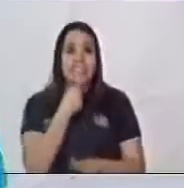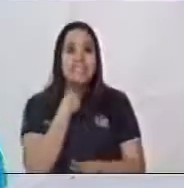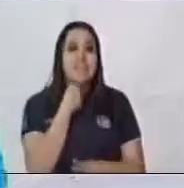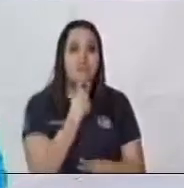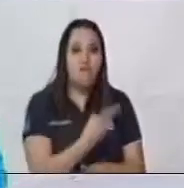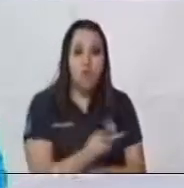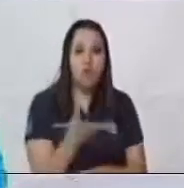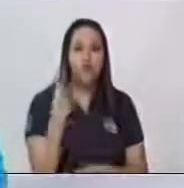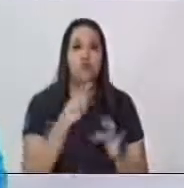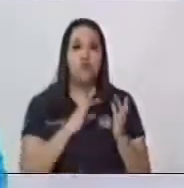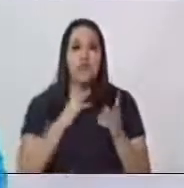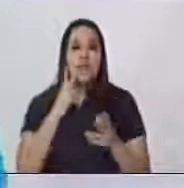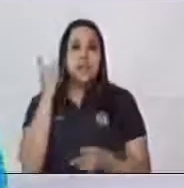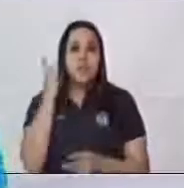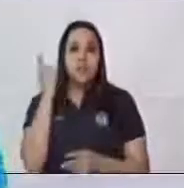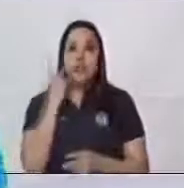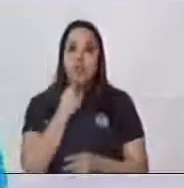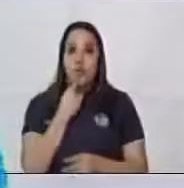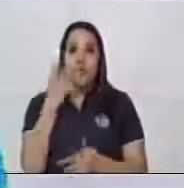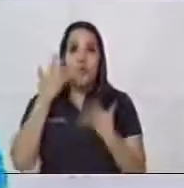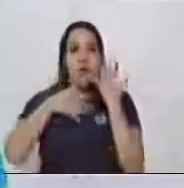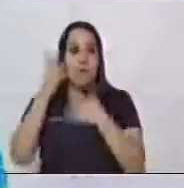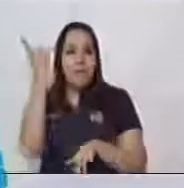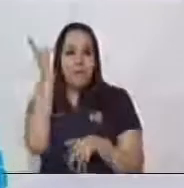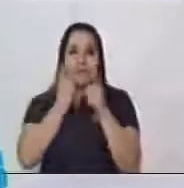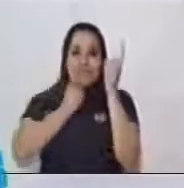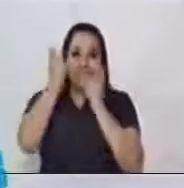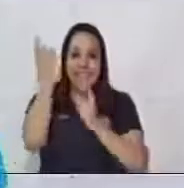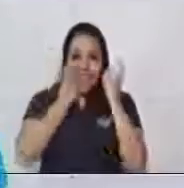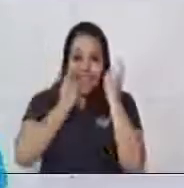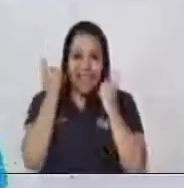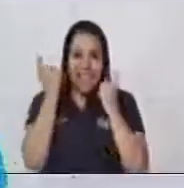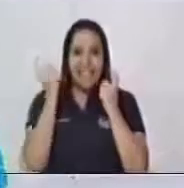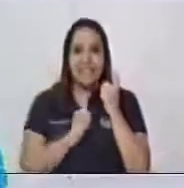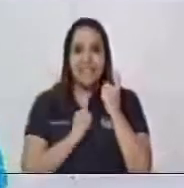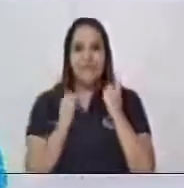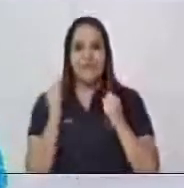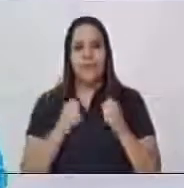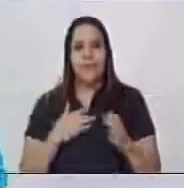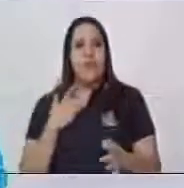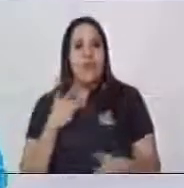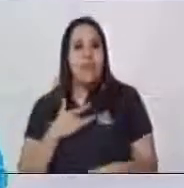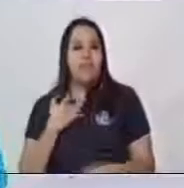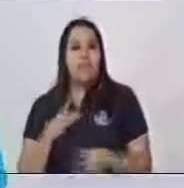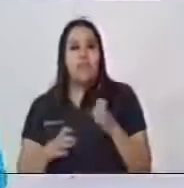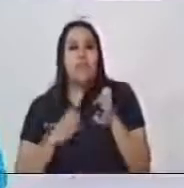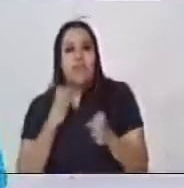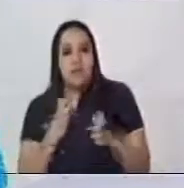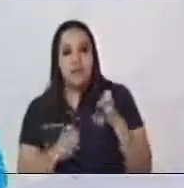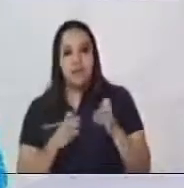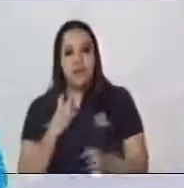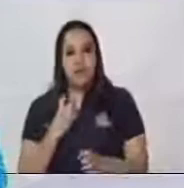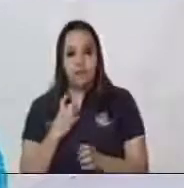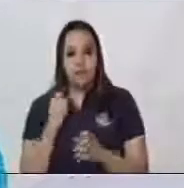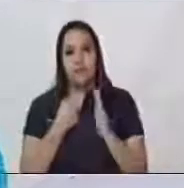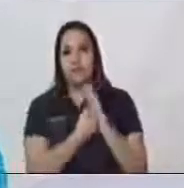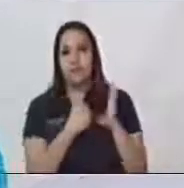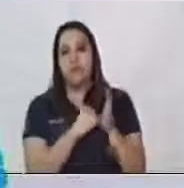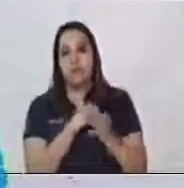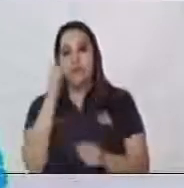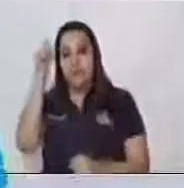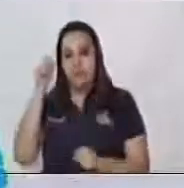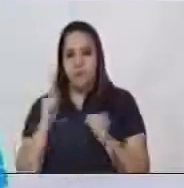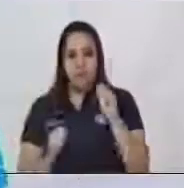emociones como la tristeza, alegría, enojo, ¿sí? Y que vamos a hacer uso de los signos de admiración.